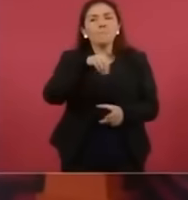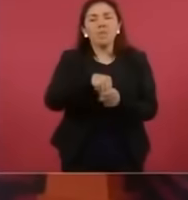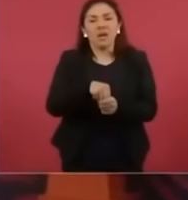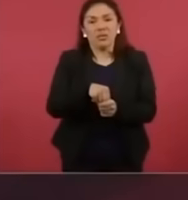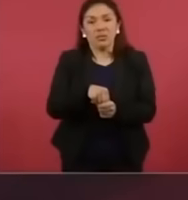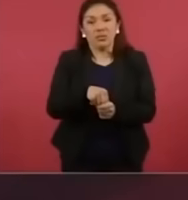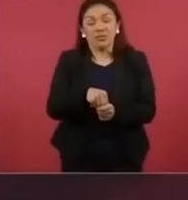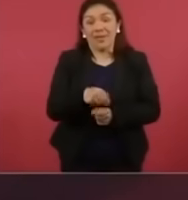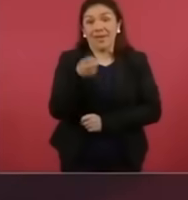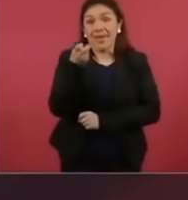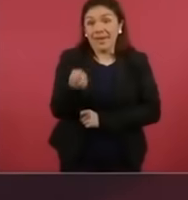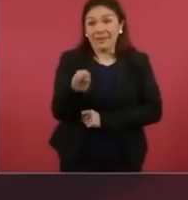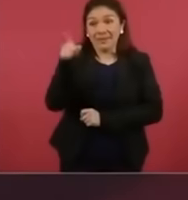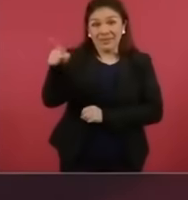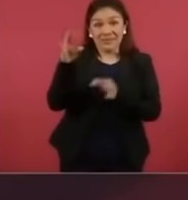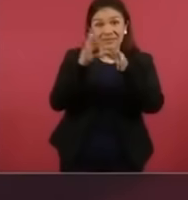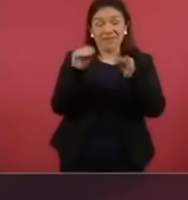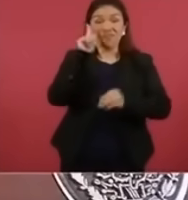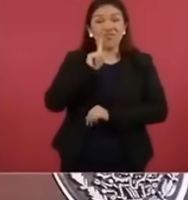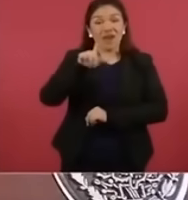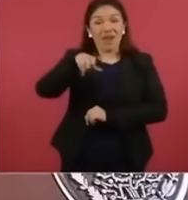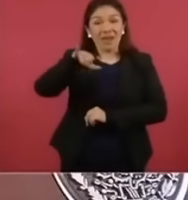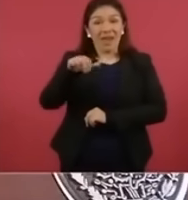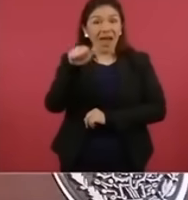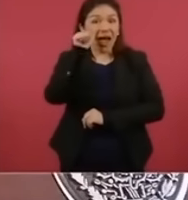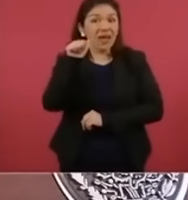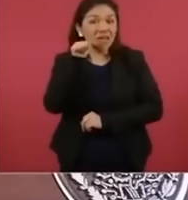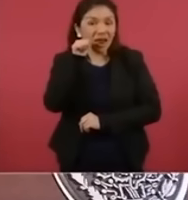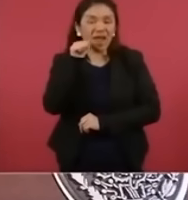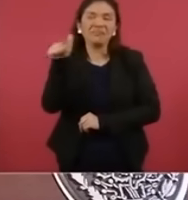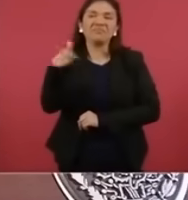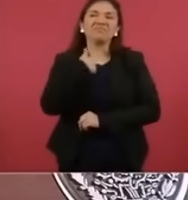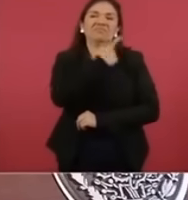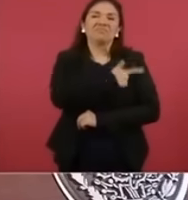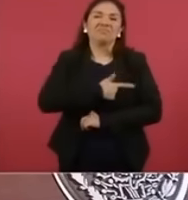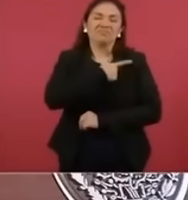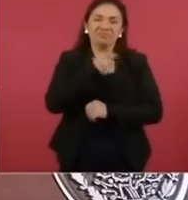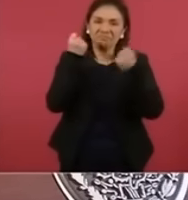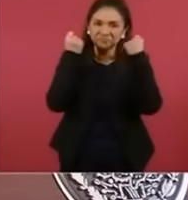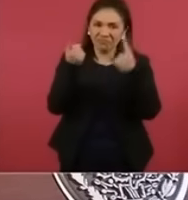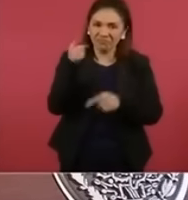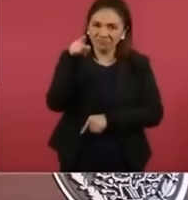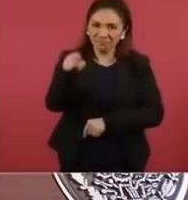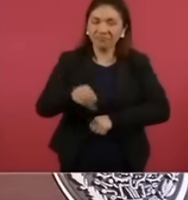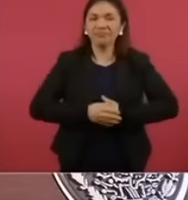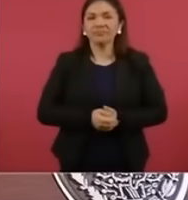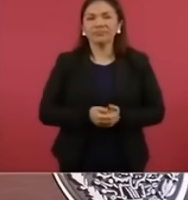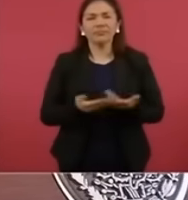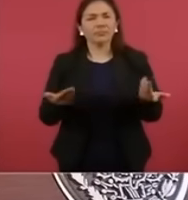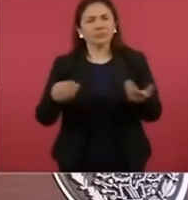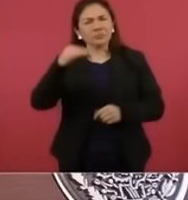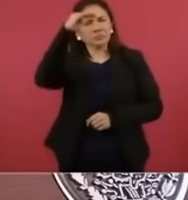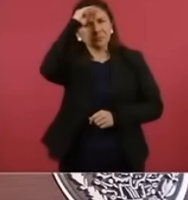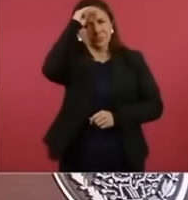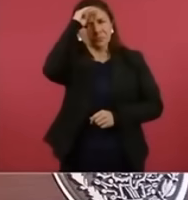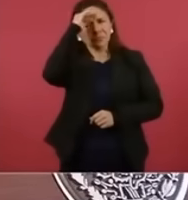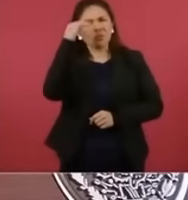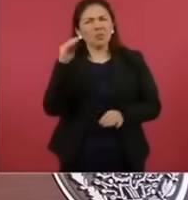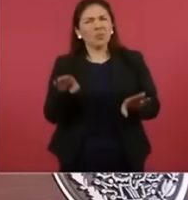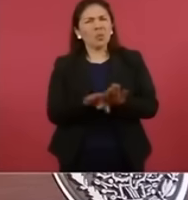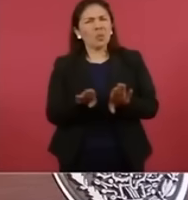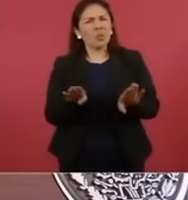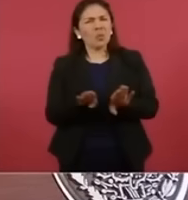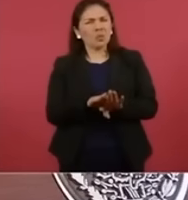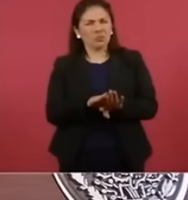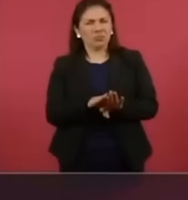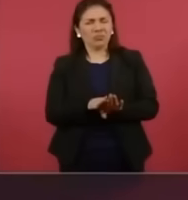en México están cruzando de México a los Estados Unidos si nosotros cerramos la puerta y le damos la opción Mira la ley hoy hoy